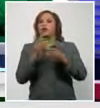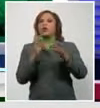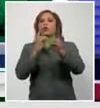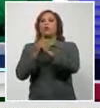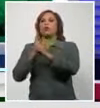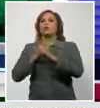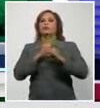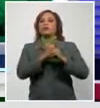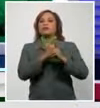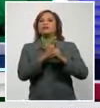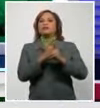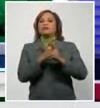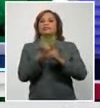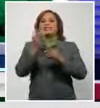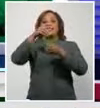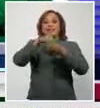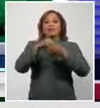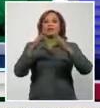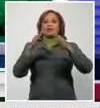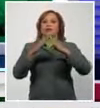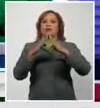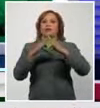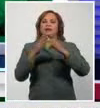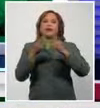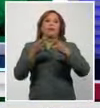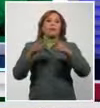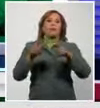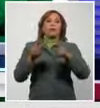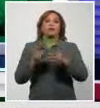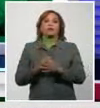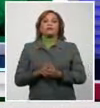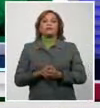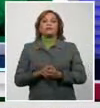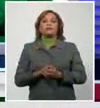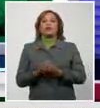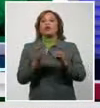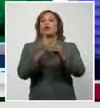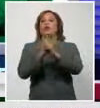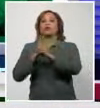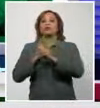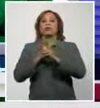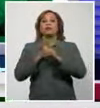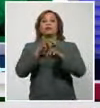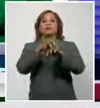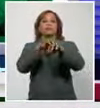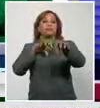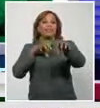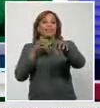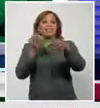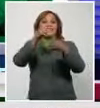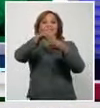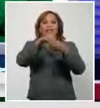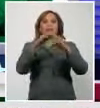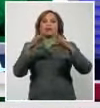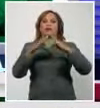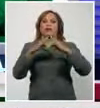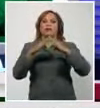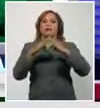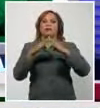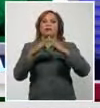nuestro domicilio, ya que los contactos se aíslan en los domicilios, se aíslan no,